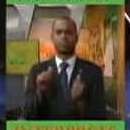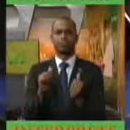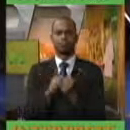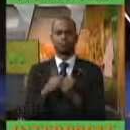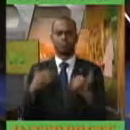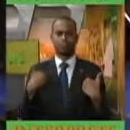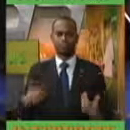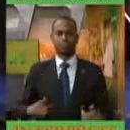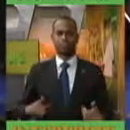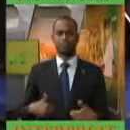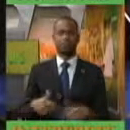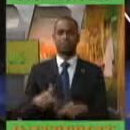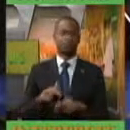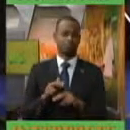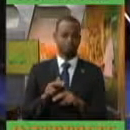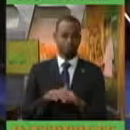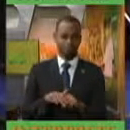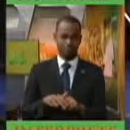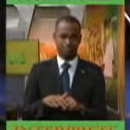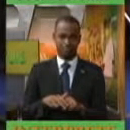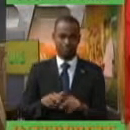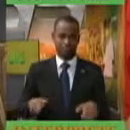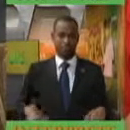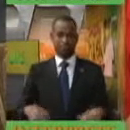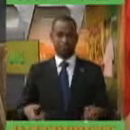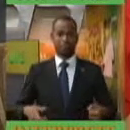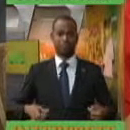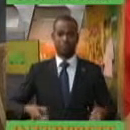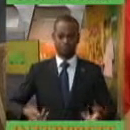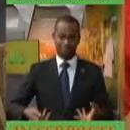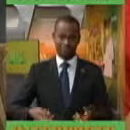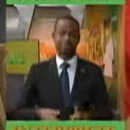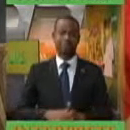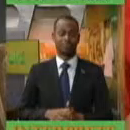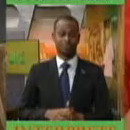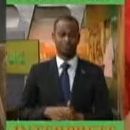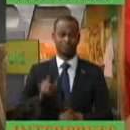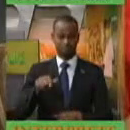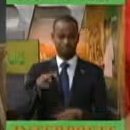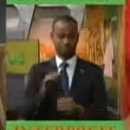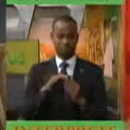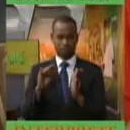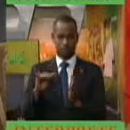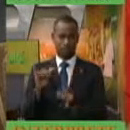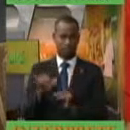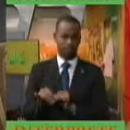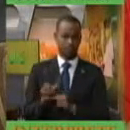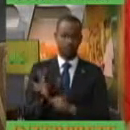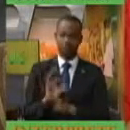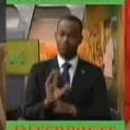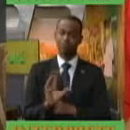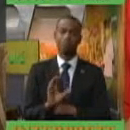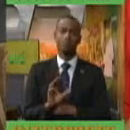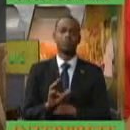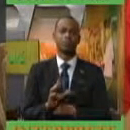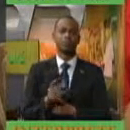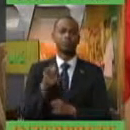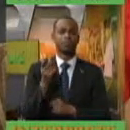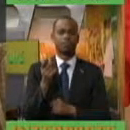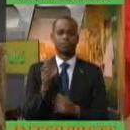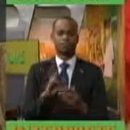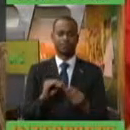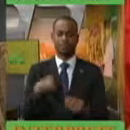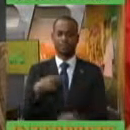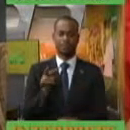discapacidad físico-motora. El usuario de silla de ruedas. Pero él no es el que se queda en su casa, es todo un fenómeno él. Yo